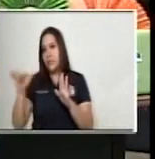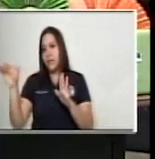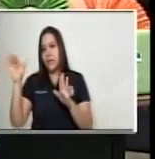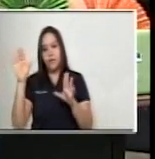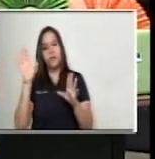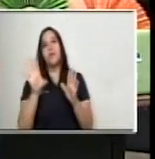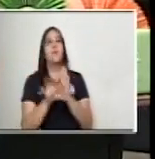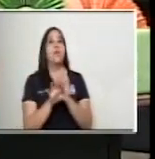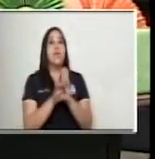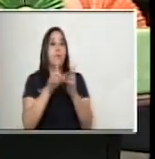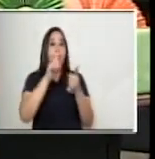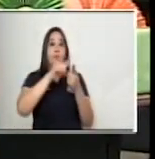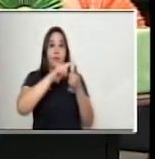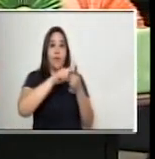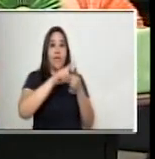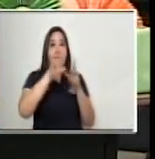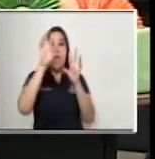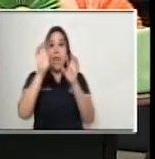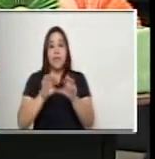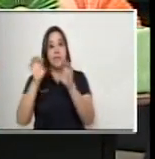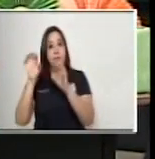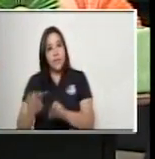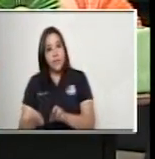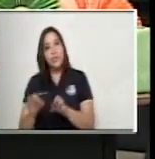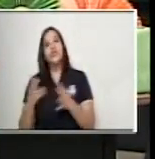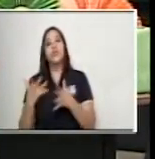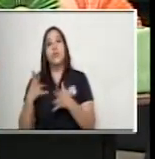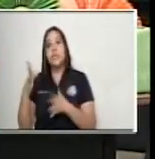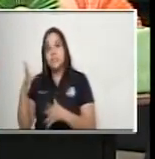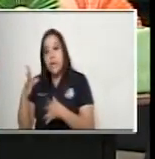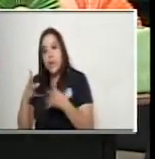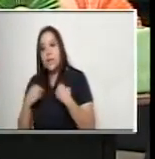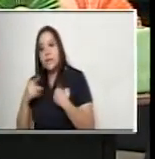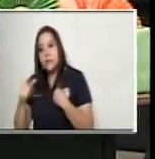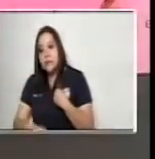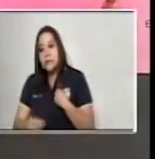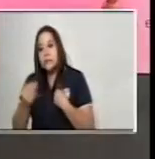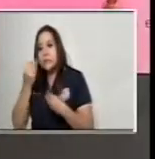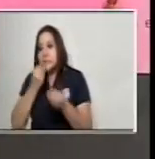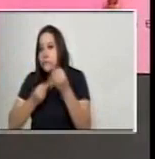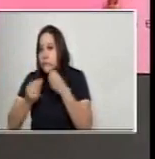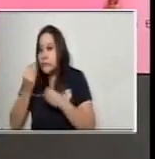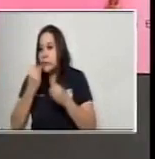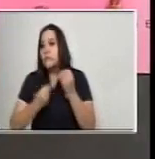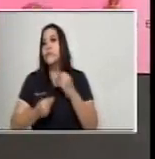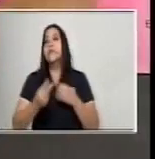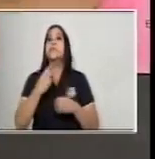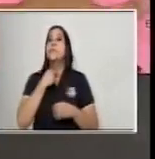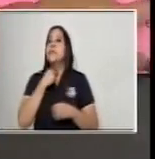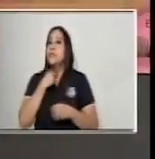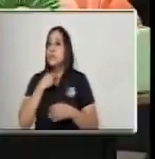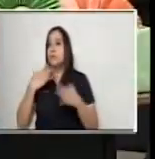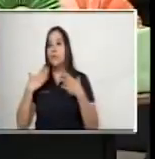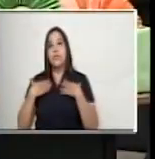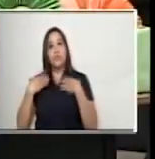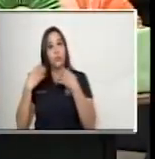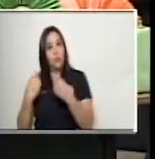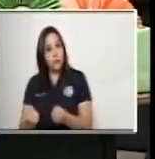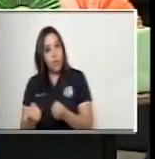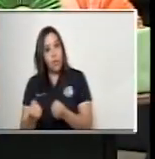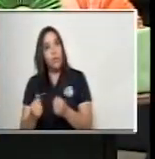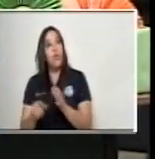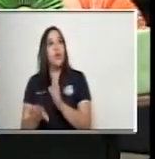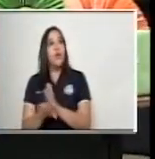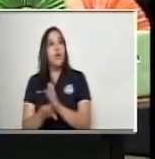primera, las personas están adaptando hábitos dañinos para la salud. En lugar de escribir en